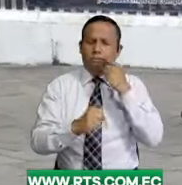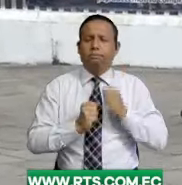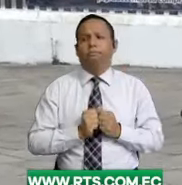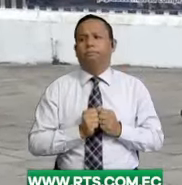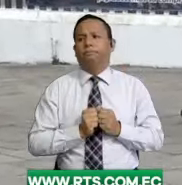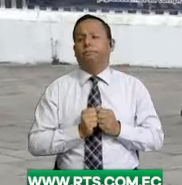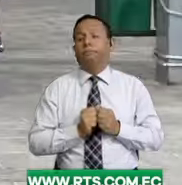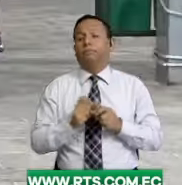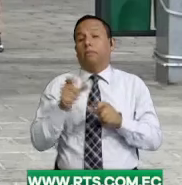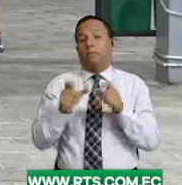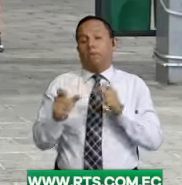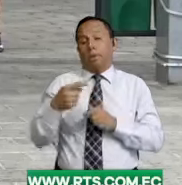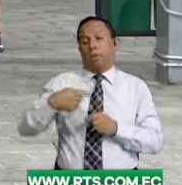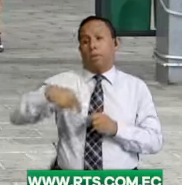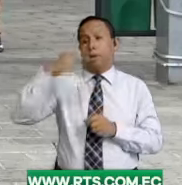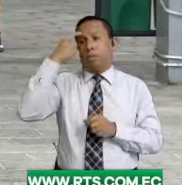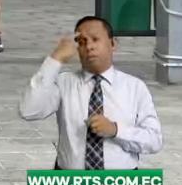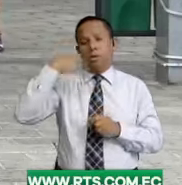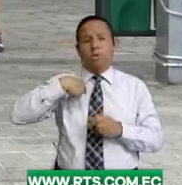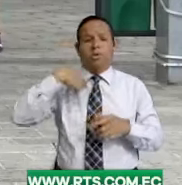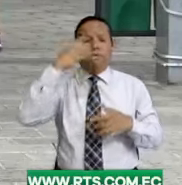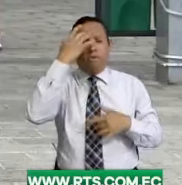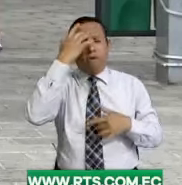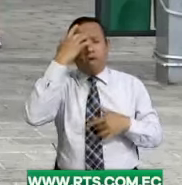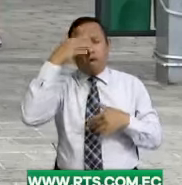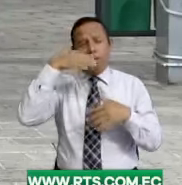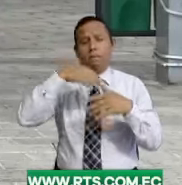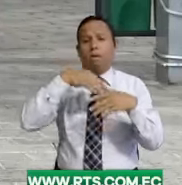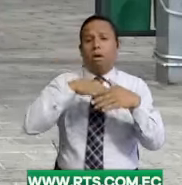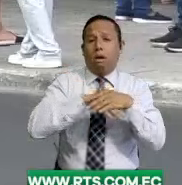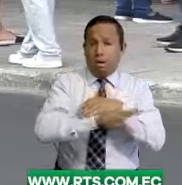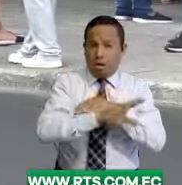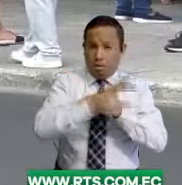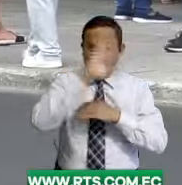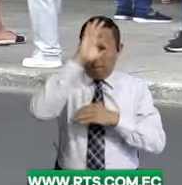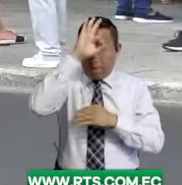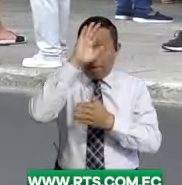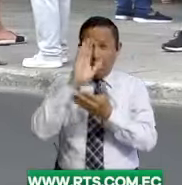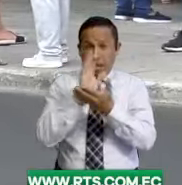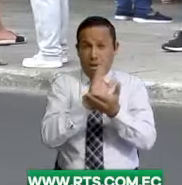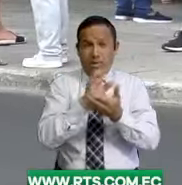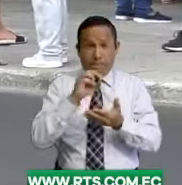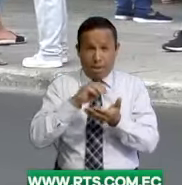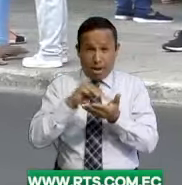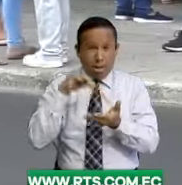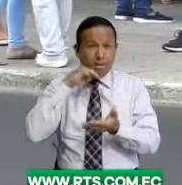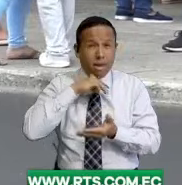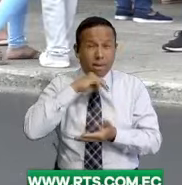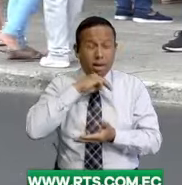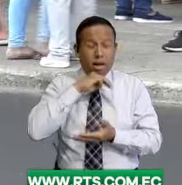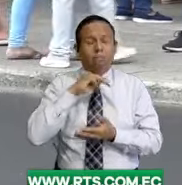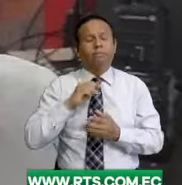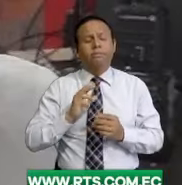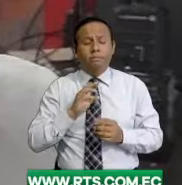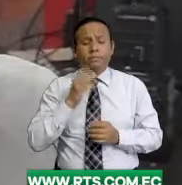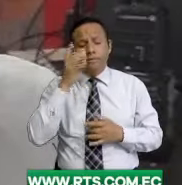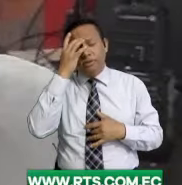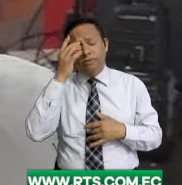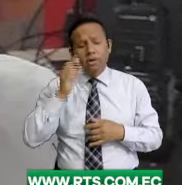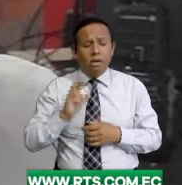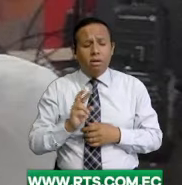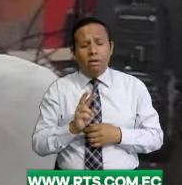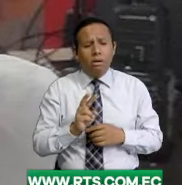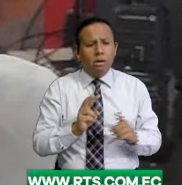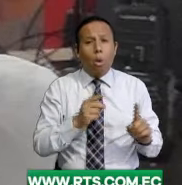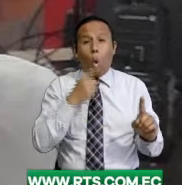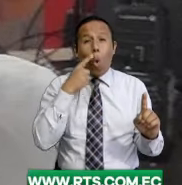Simulando ser pacientes del Seguro Social, así sicarios ingresaron al área de admisión del Hospital del IES en Manta y descargaron al menos 10 disparos contra Darwin